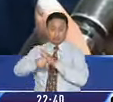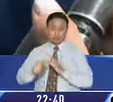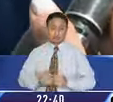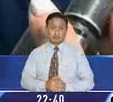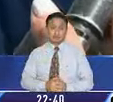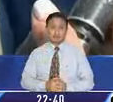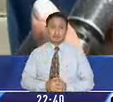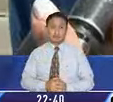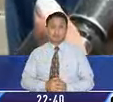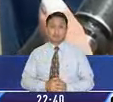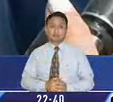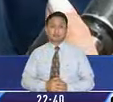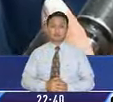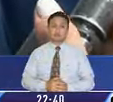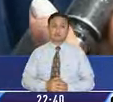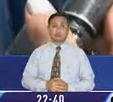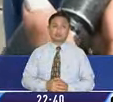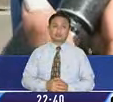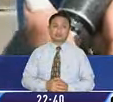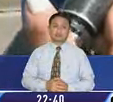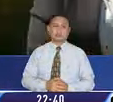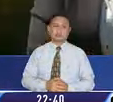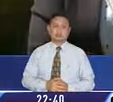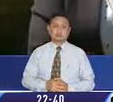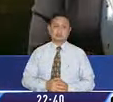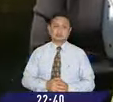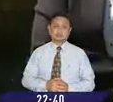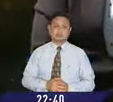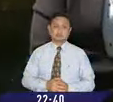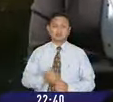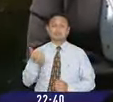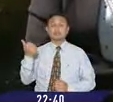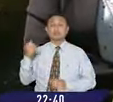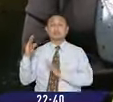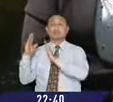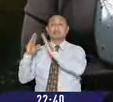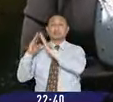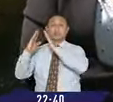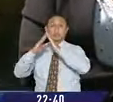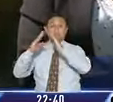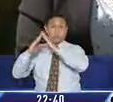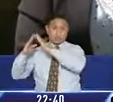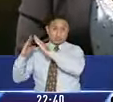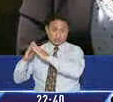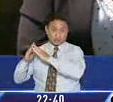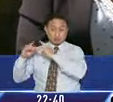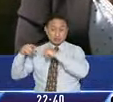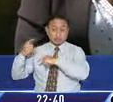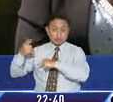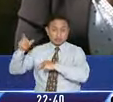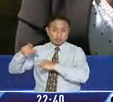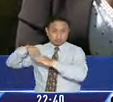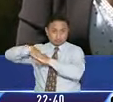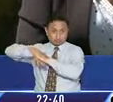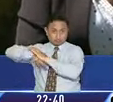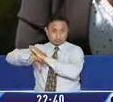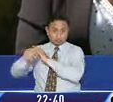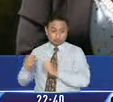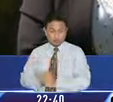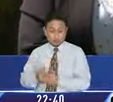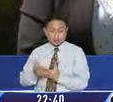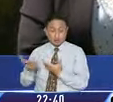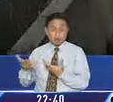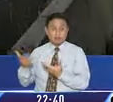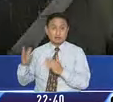visita de estas personas, ¿no? Entonces, justo acá en el conjunto también hubo que se habían entrado los ladrones, habían ido sacándose de las cosas